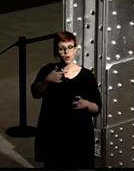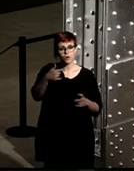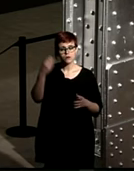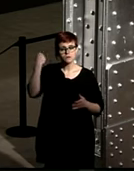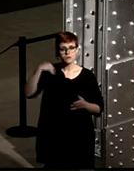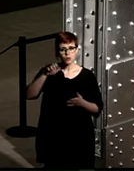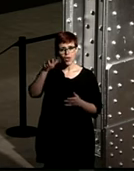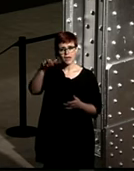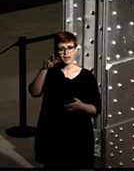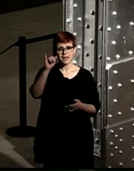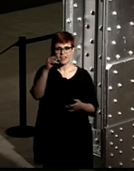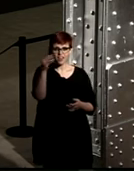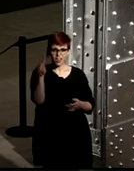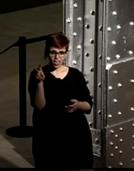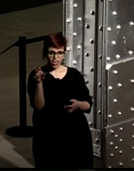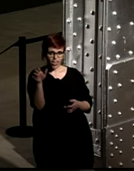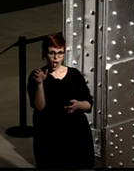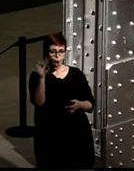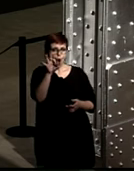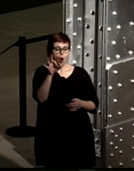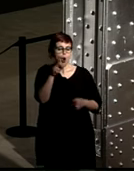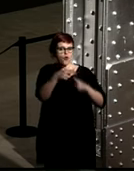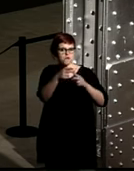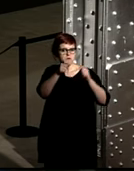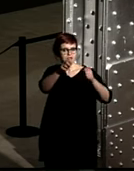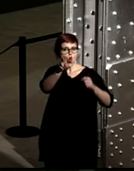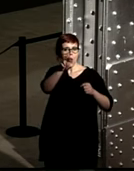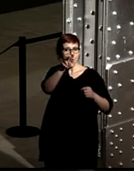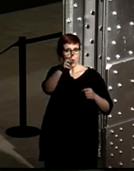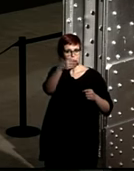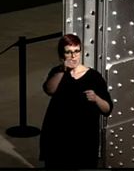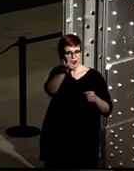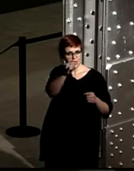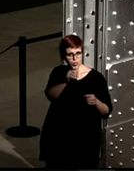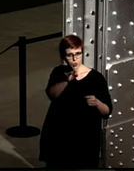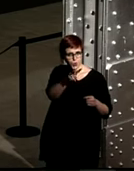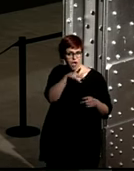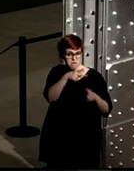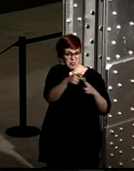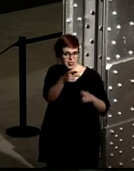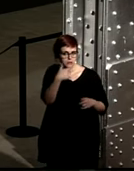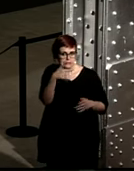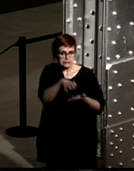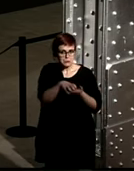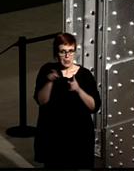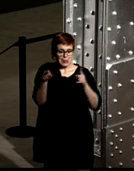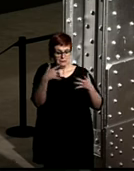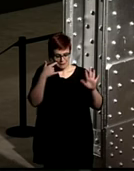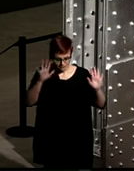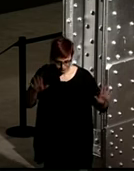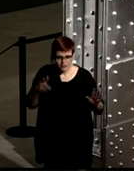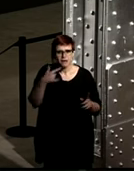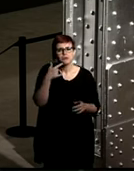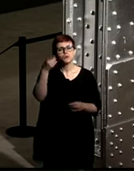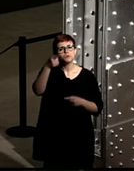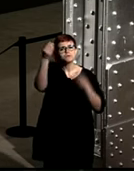Enrique, o Urbizu, no sé cómo quieres que te llame, que de verdad piensas que, por muy